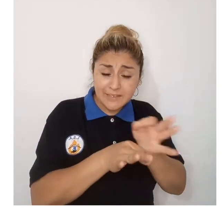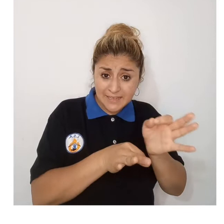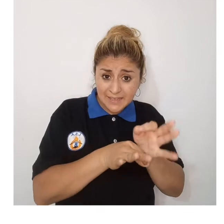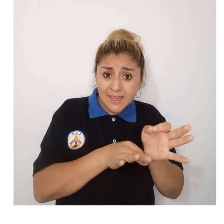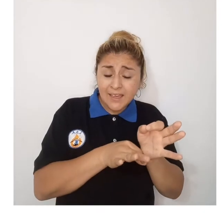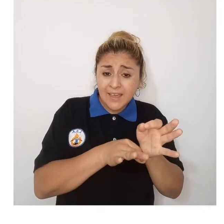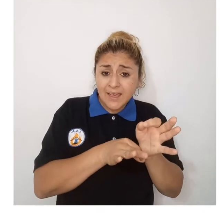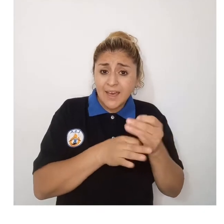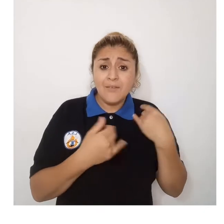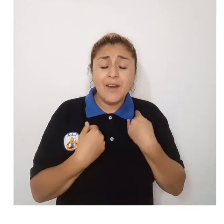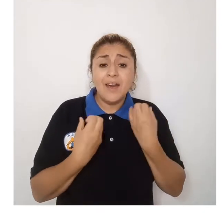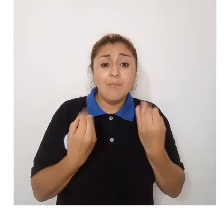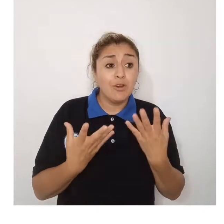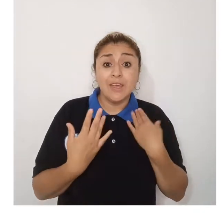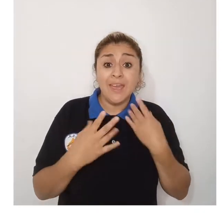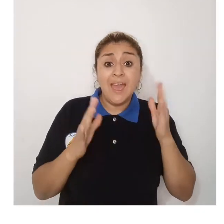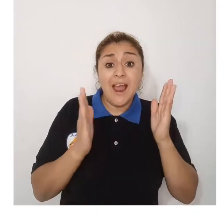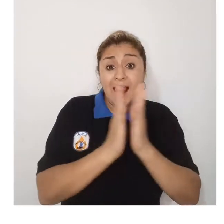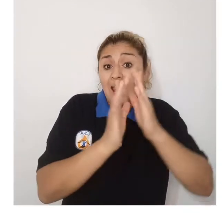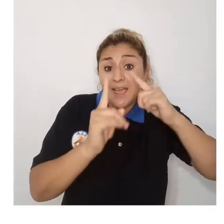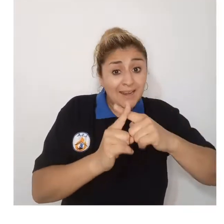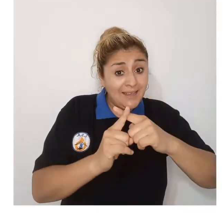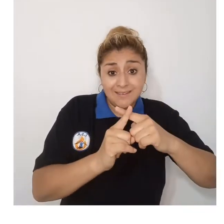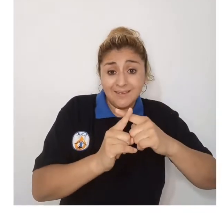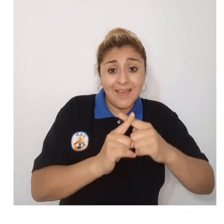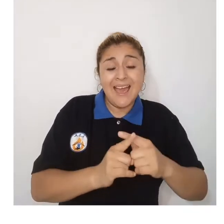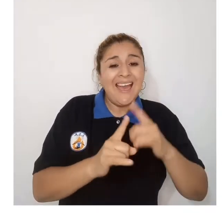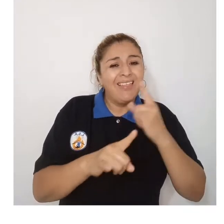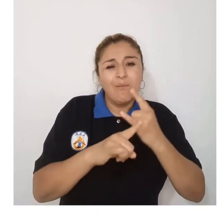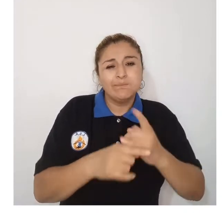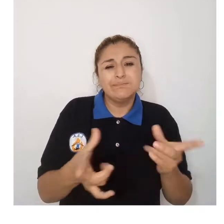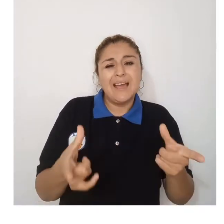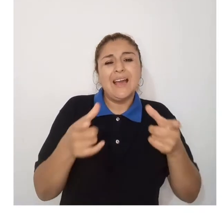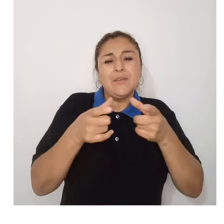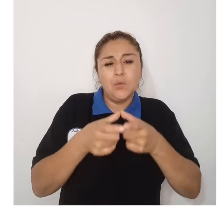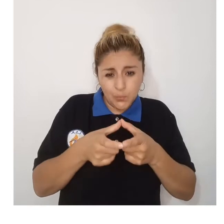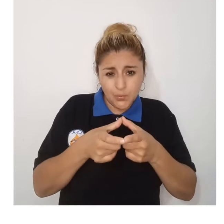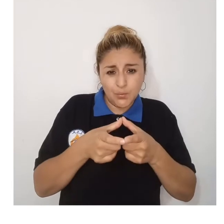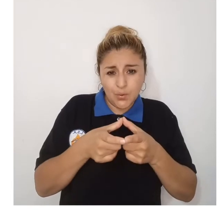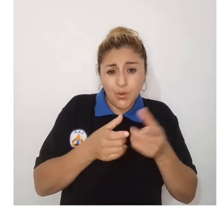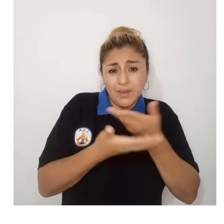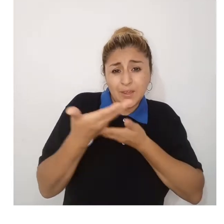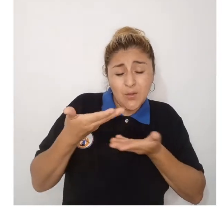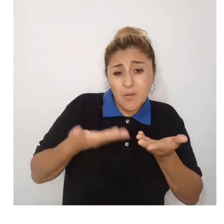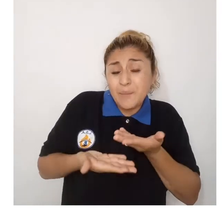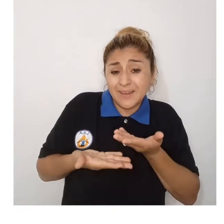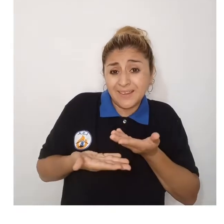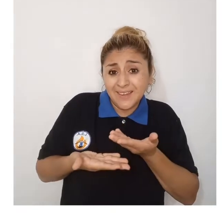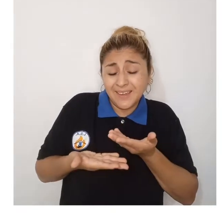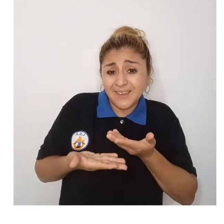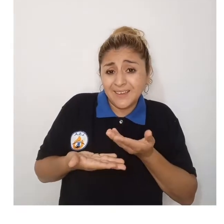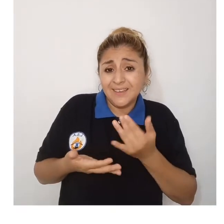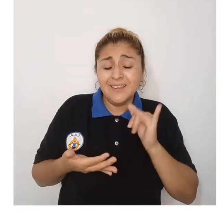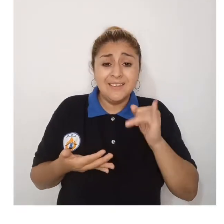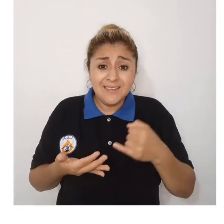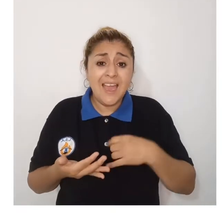cada vez que se unían porque se reunían estaban juntos compartían el pan estaban juntos los el día del señor el día domingo